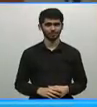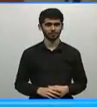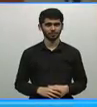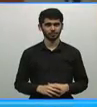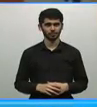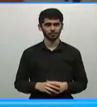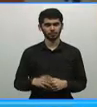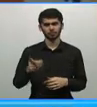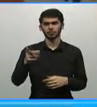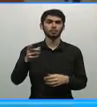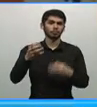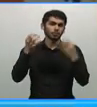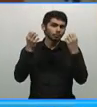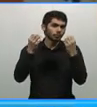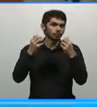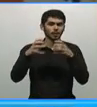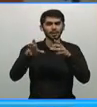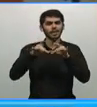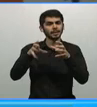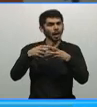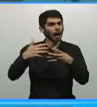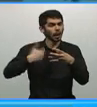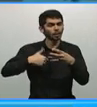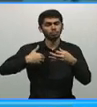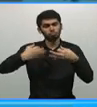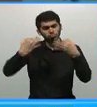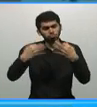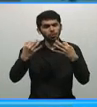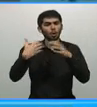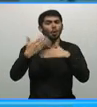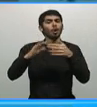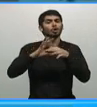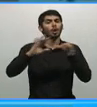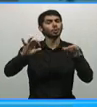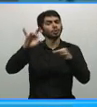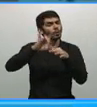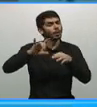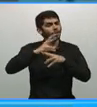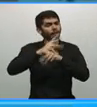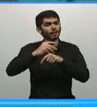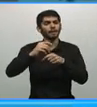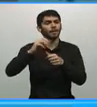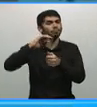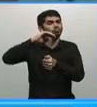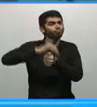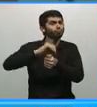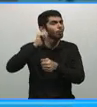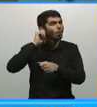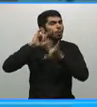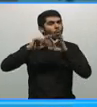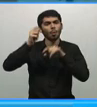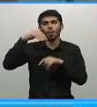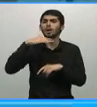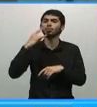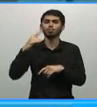Con un balance más que positivo para la delegación argentina, han finalizado los Juegos Olímpicos Universitarios Gwangju 2015 en Corea del Sur.